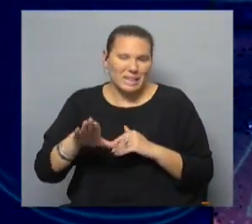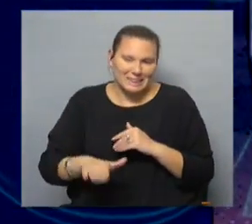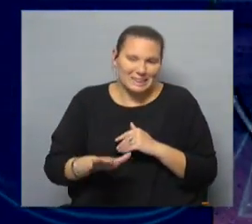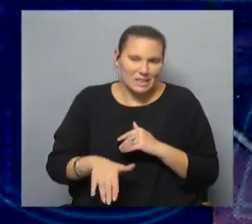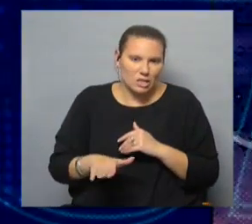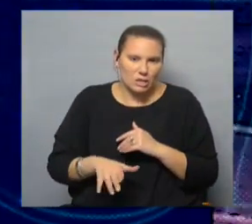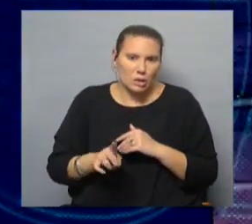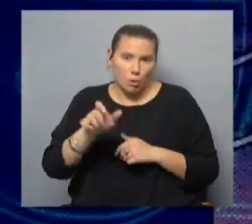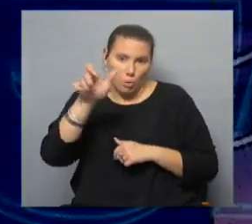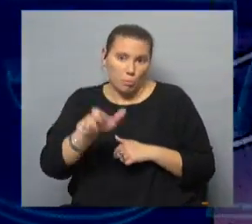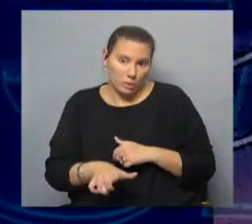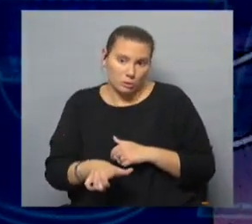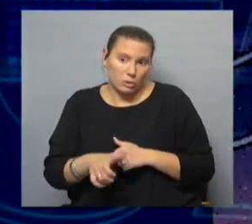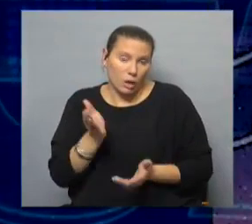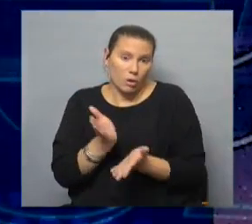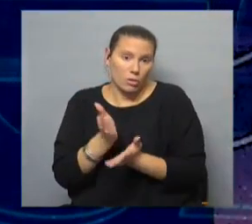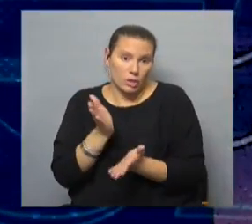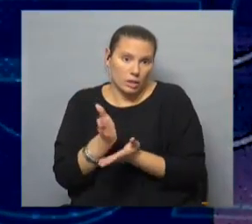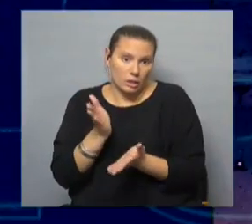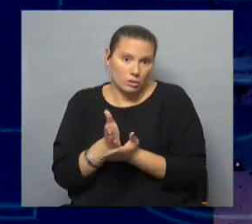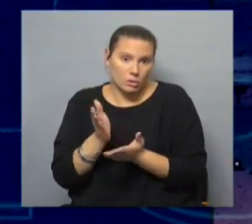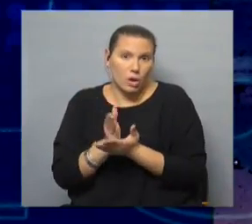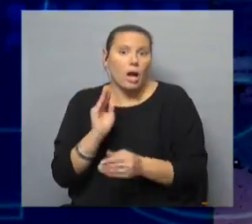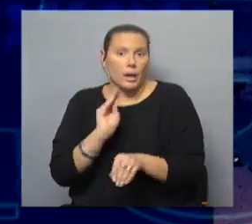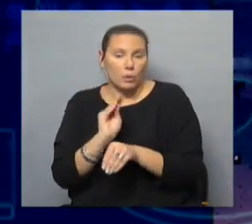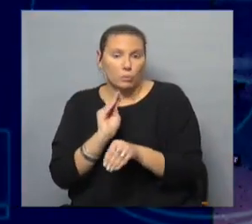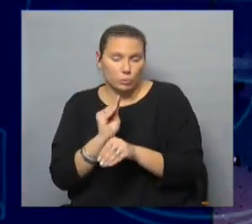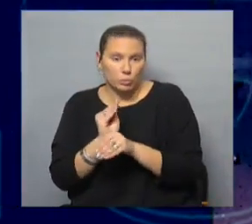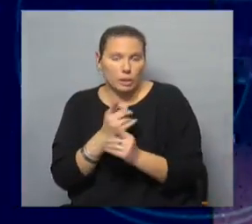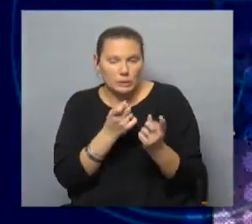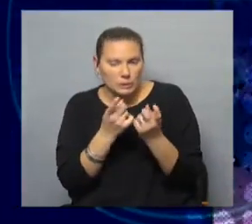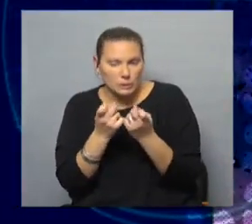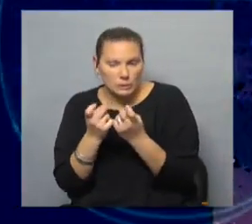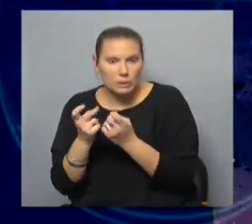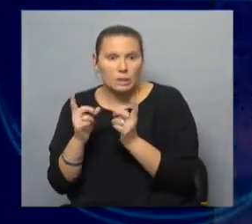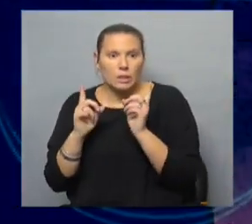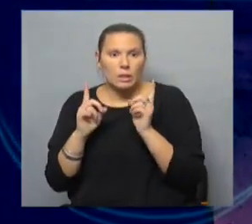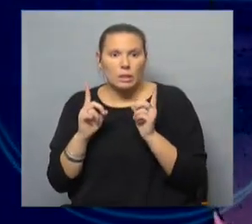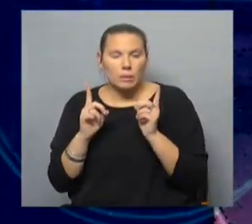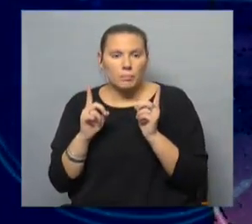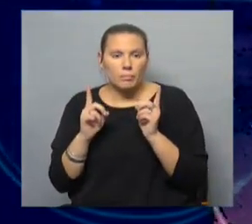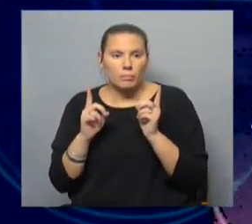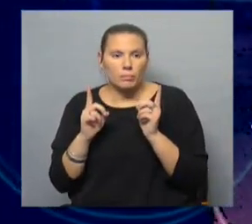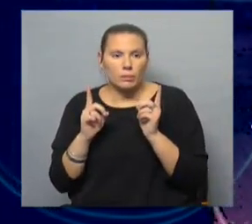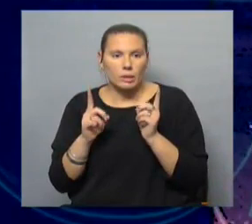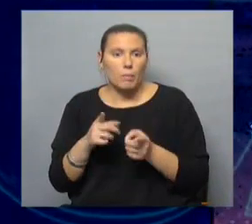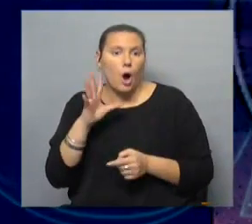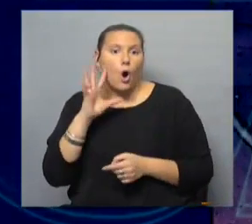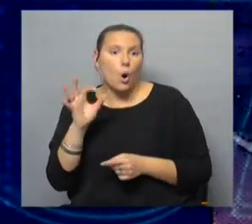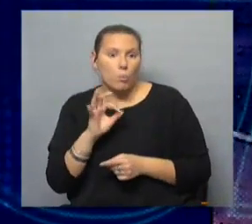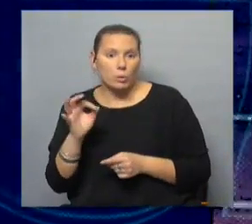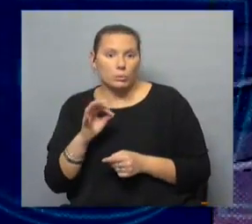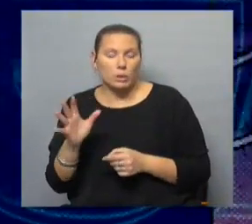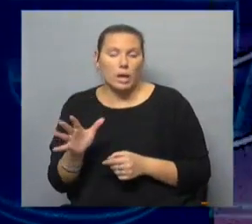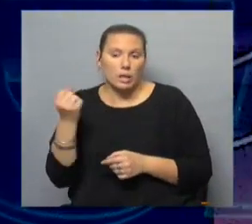como humanos, con derechos al acceso a la cultura, sino a darnos la posibilidad de